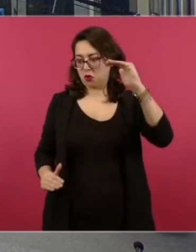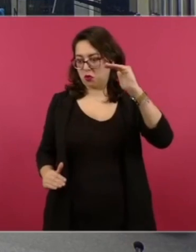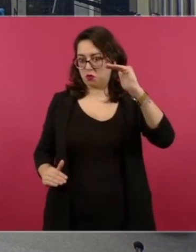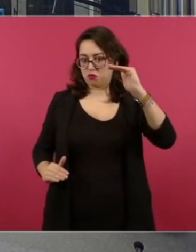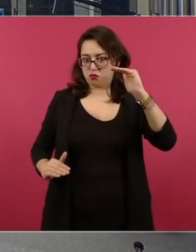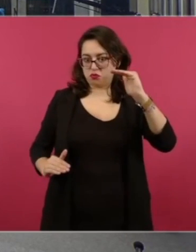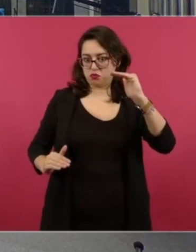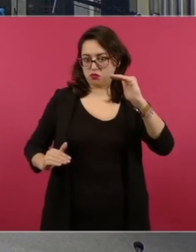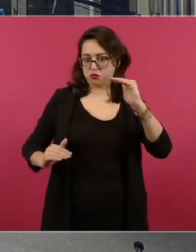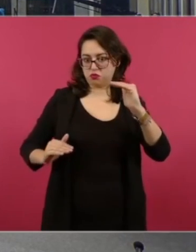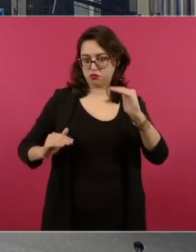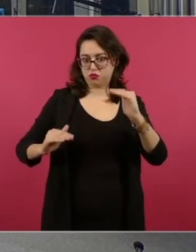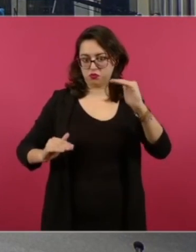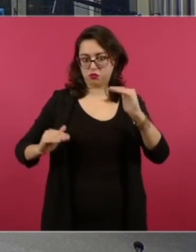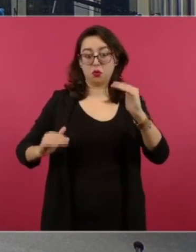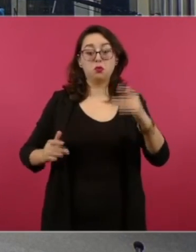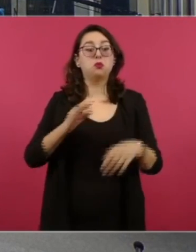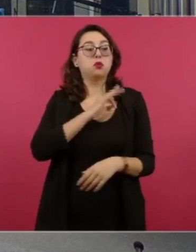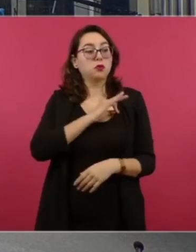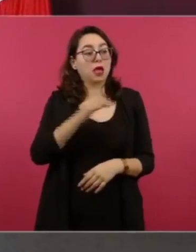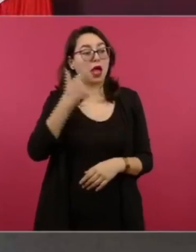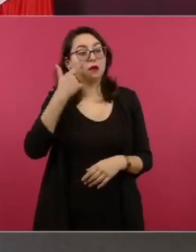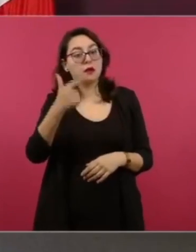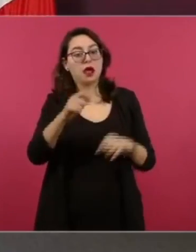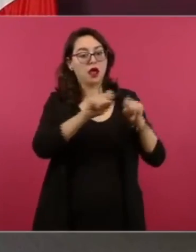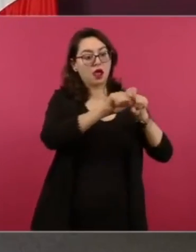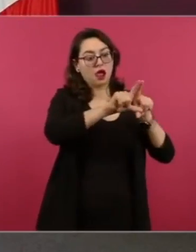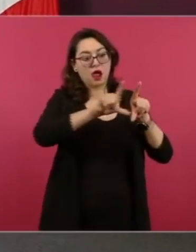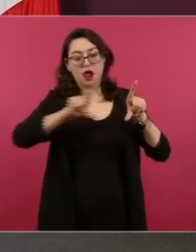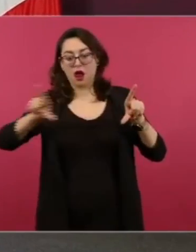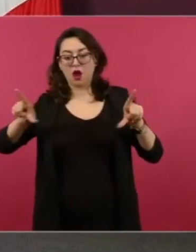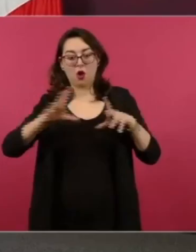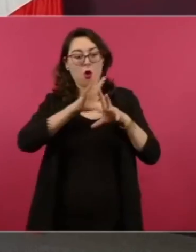tenemos toda la serie completa.